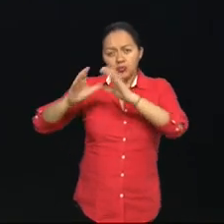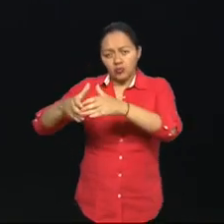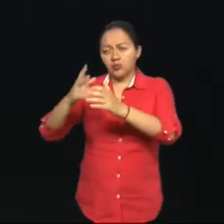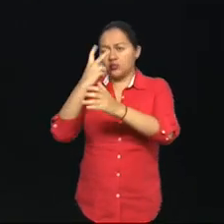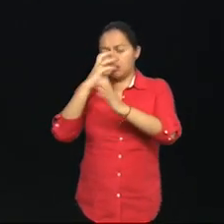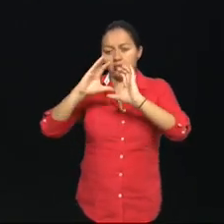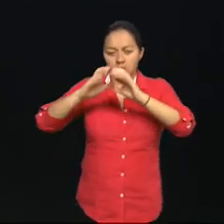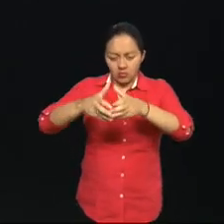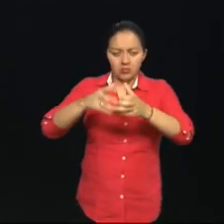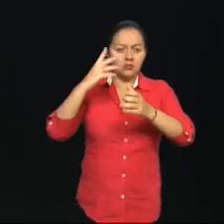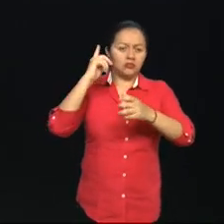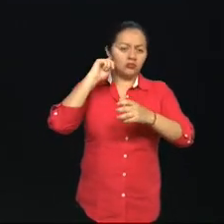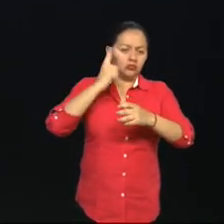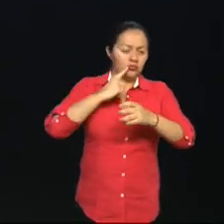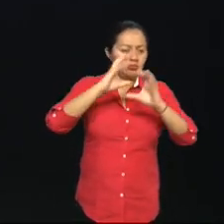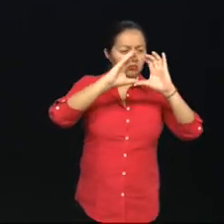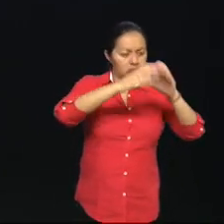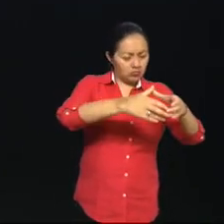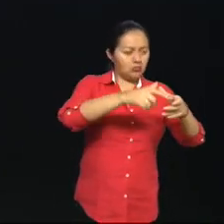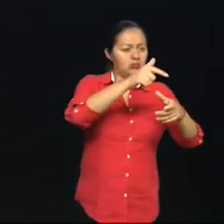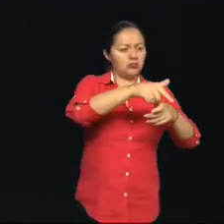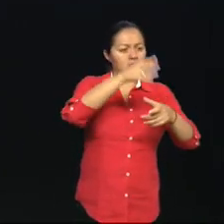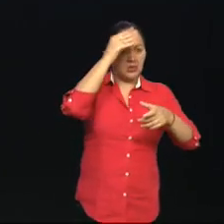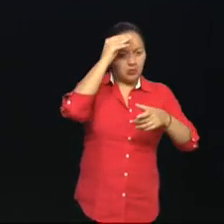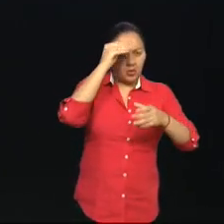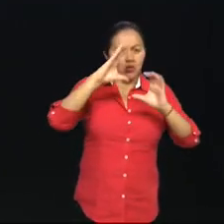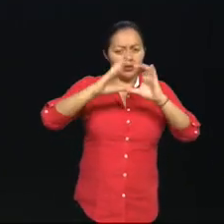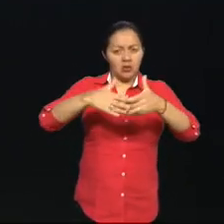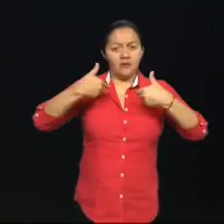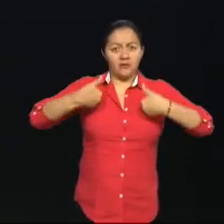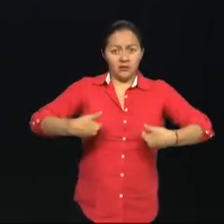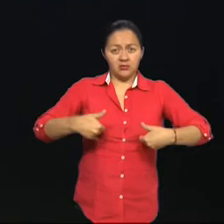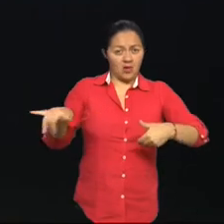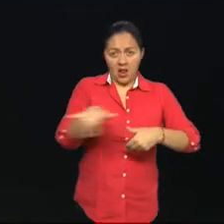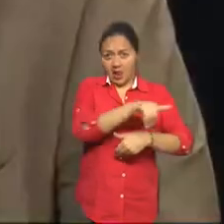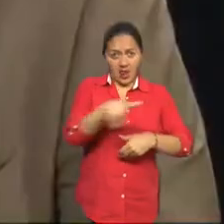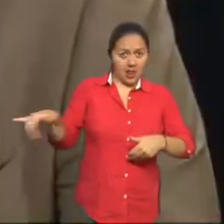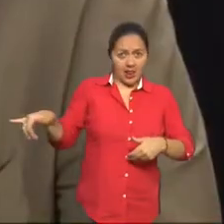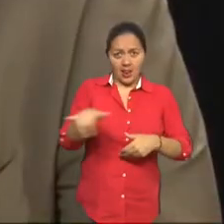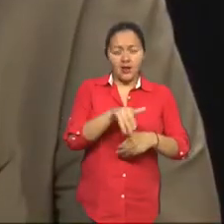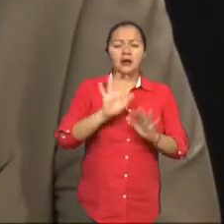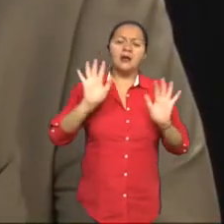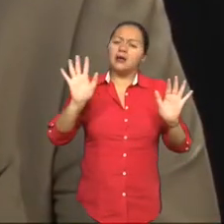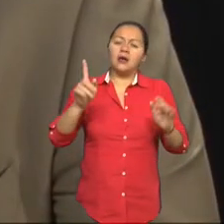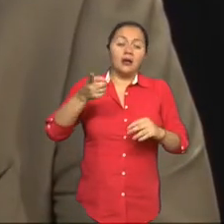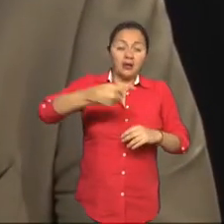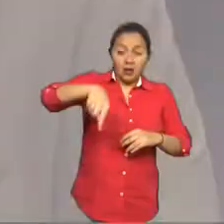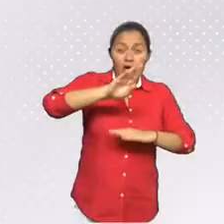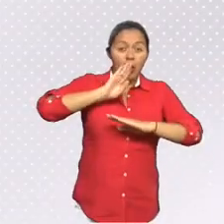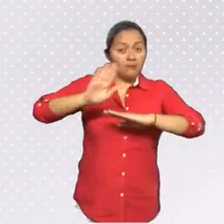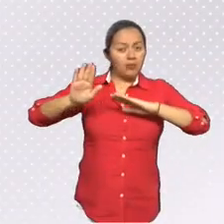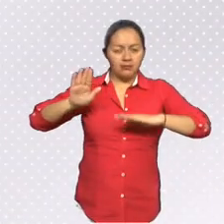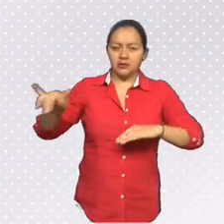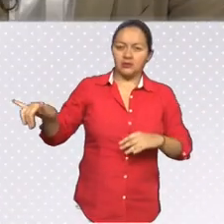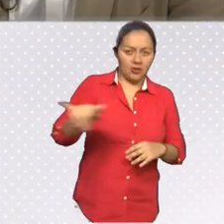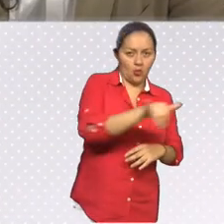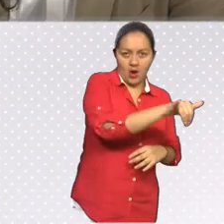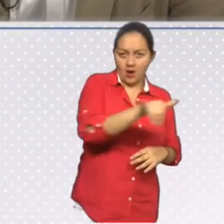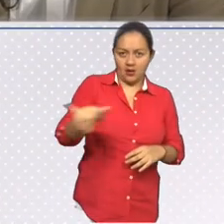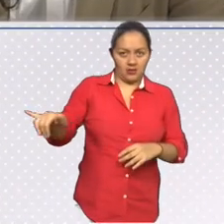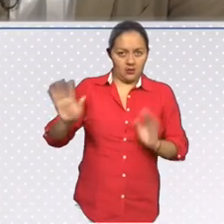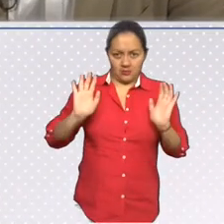en todas las discapacidades el reto es el mismo? Sí, yo sí creo que el reto es el mismo. Solo necesita, si quiere una